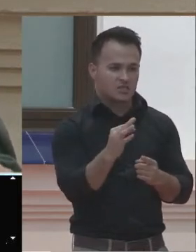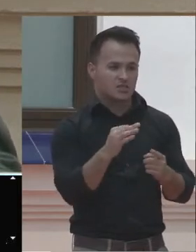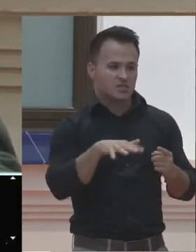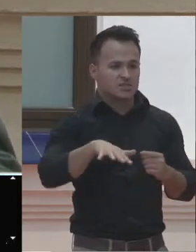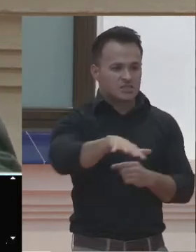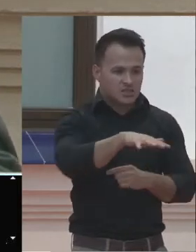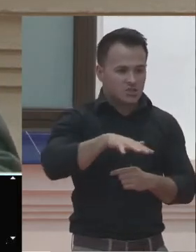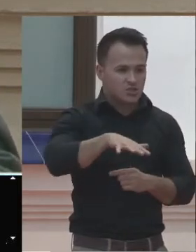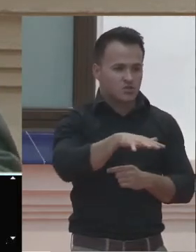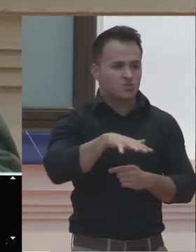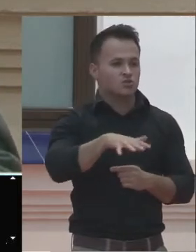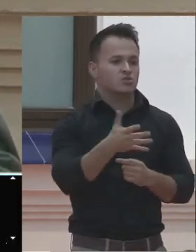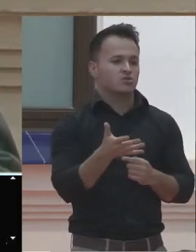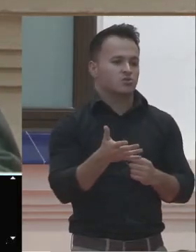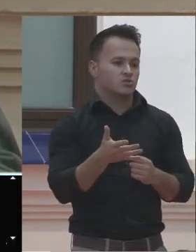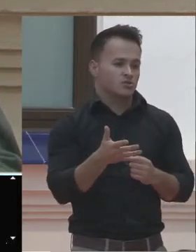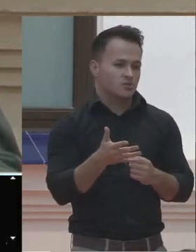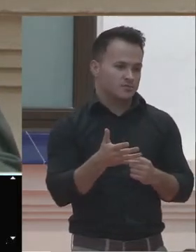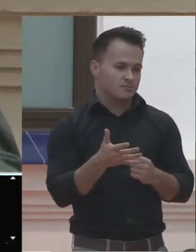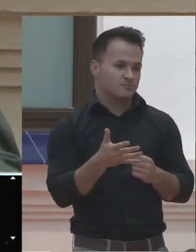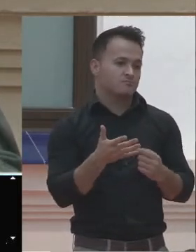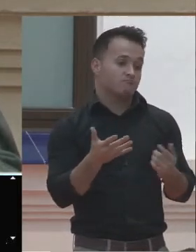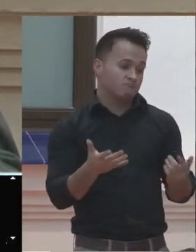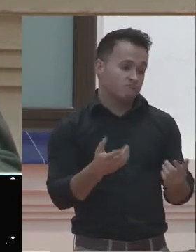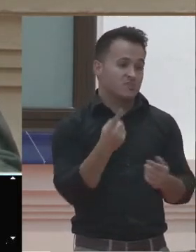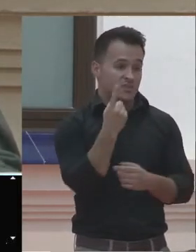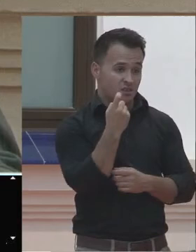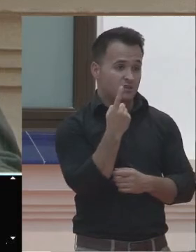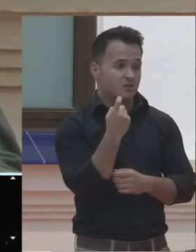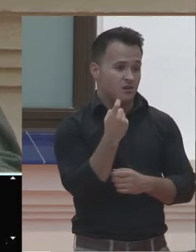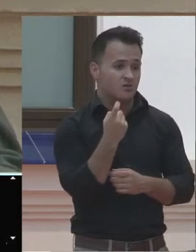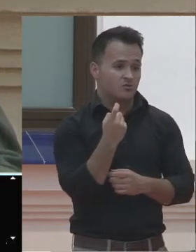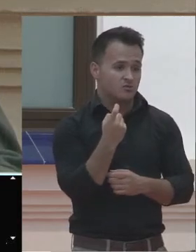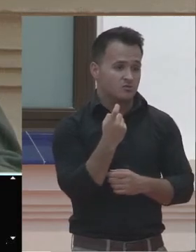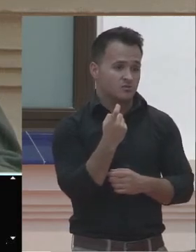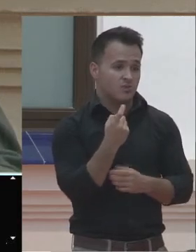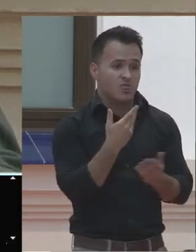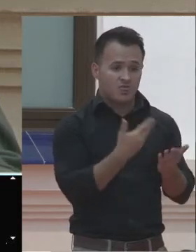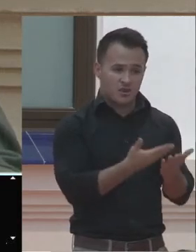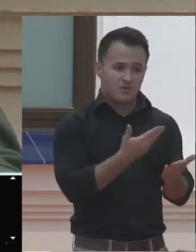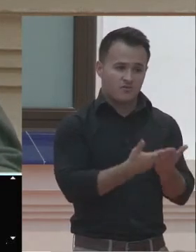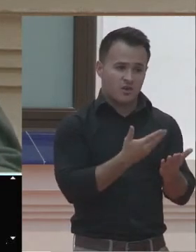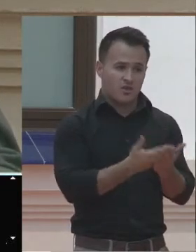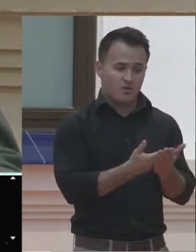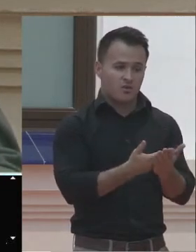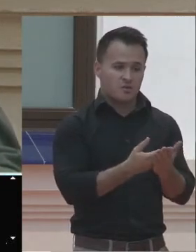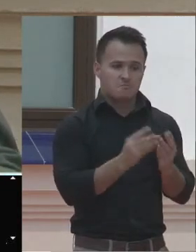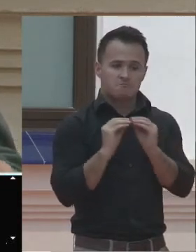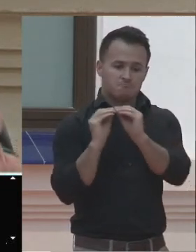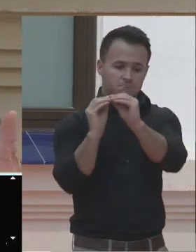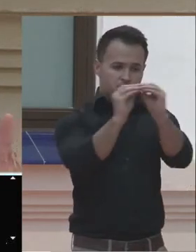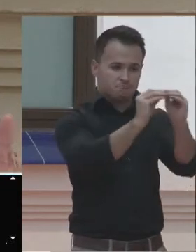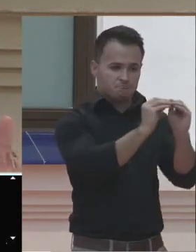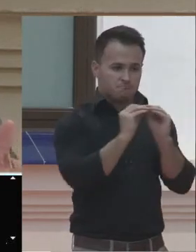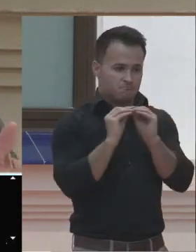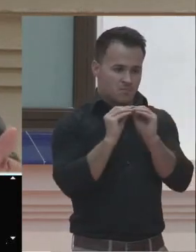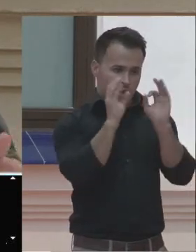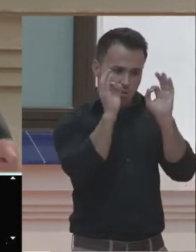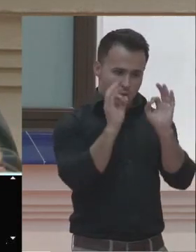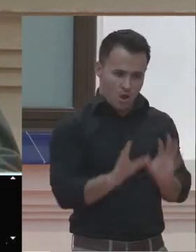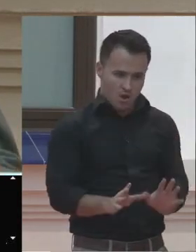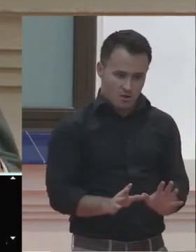opera. Entonces, lo que es necesario es que la certificación sea la misma para todas las